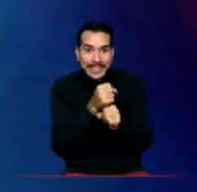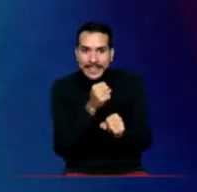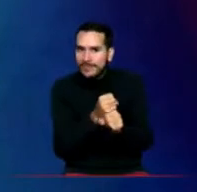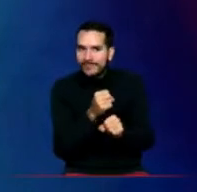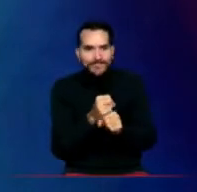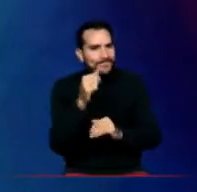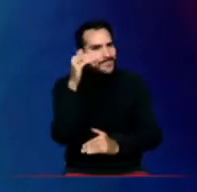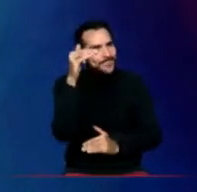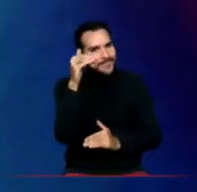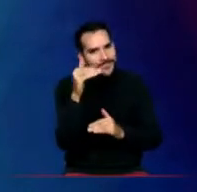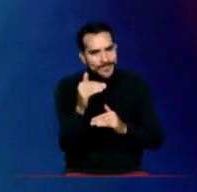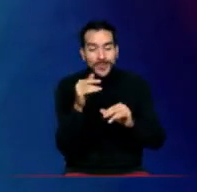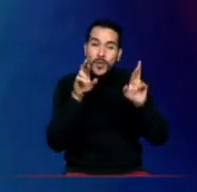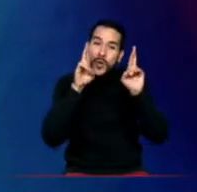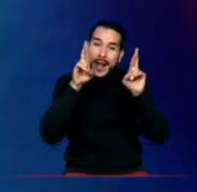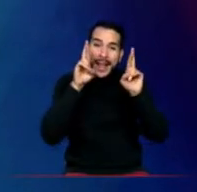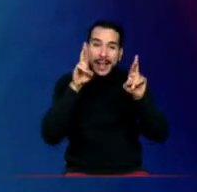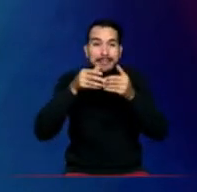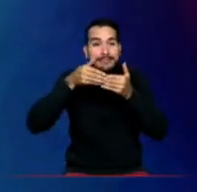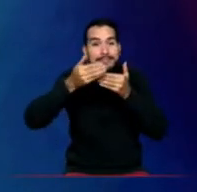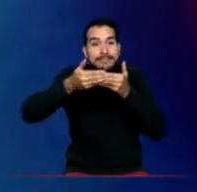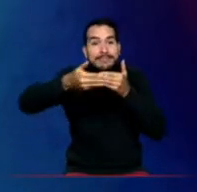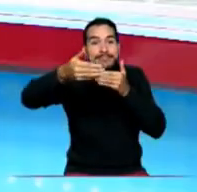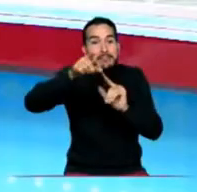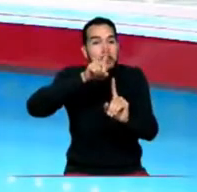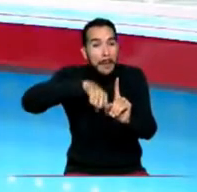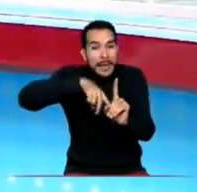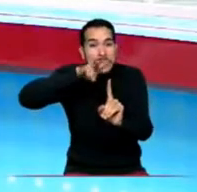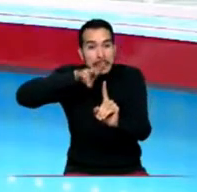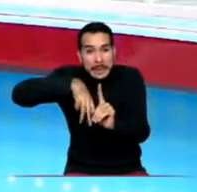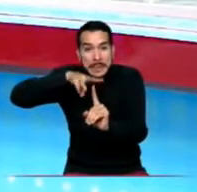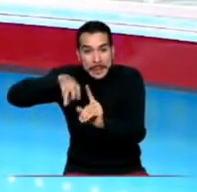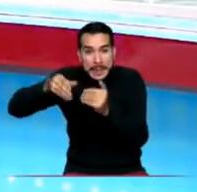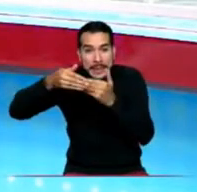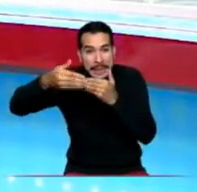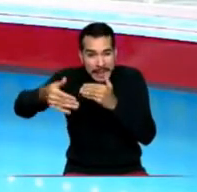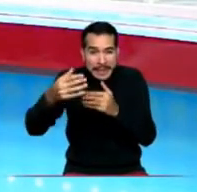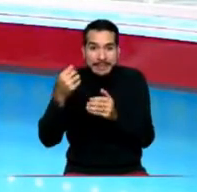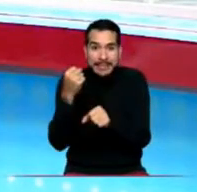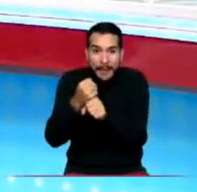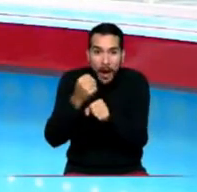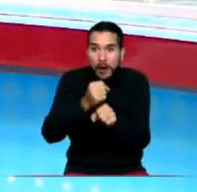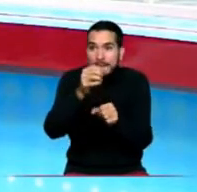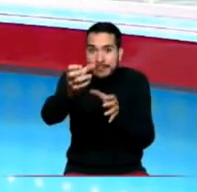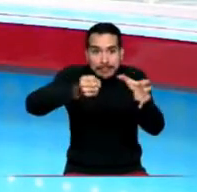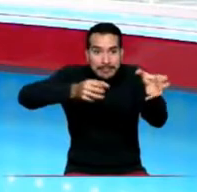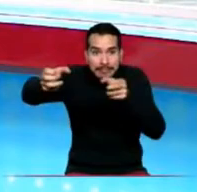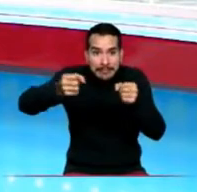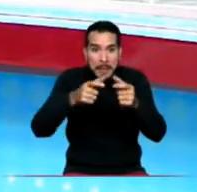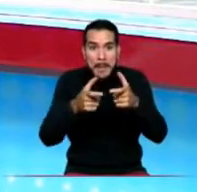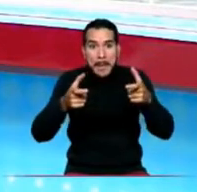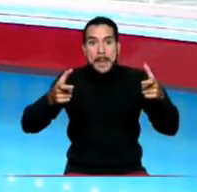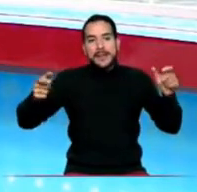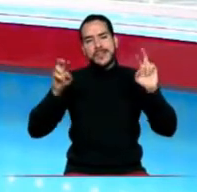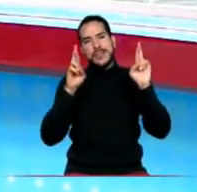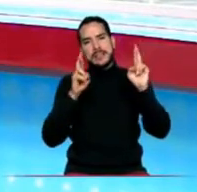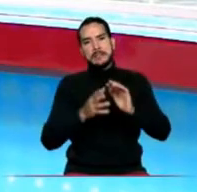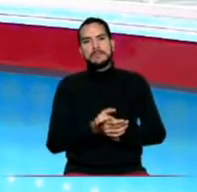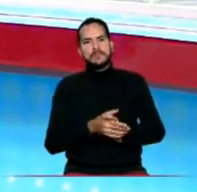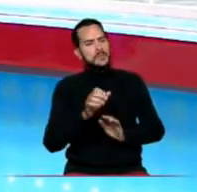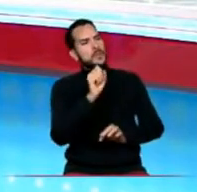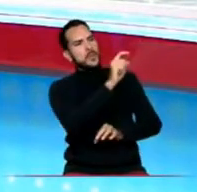ir en aumento, ojalá en los próximos meses. Vean, ¿y qué factores han analizado ustedes? ¿Cuáles son los que